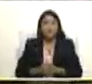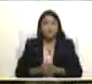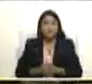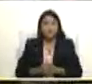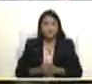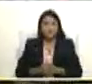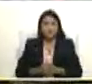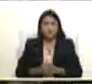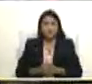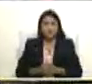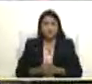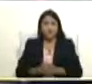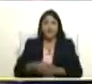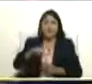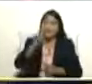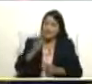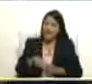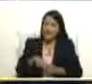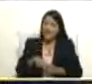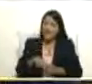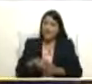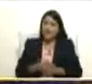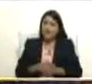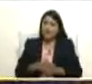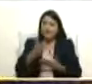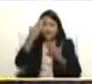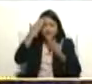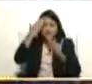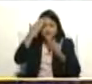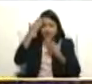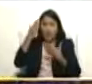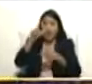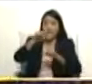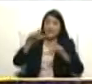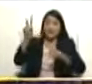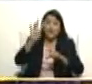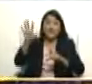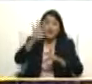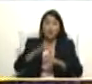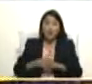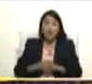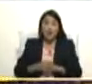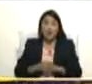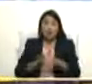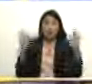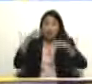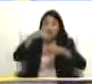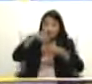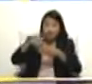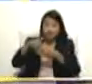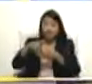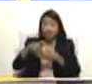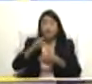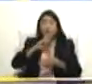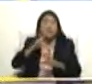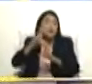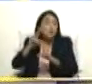Y también va mi saludo a los venezolanos y venezolanas que votaron no.